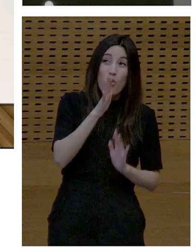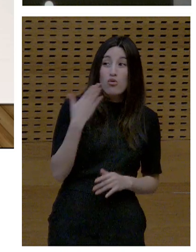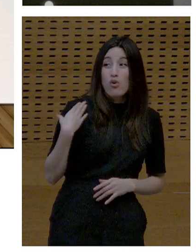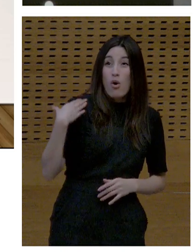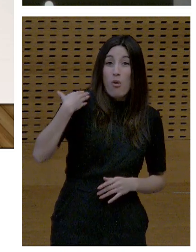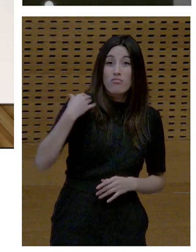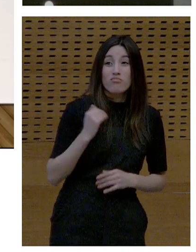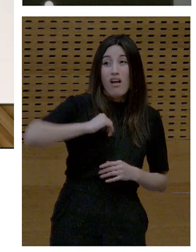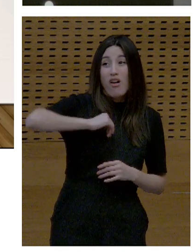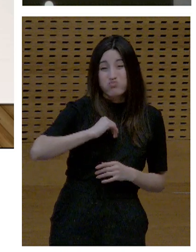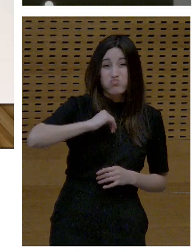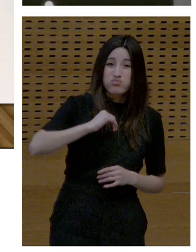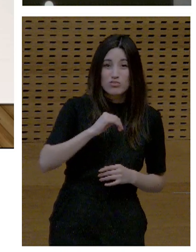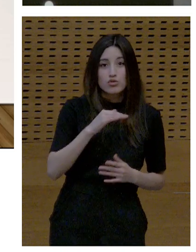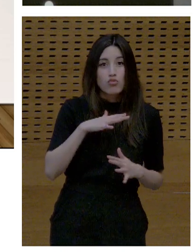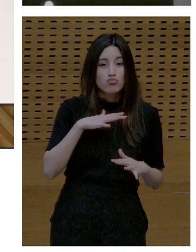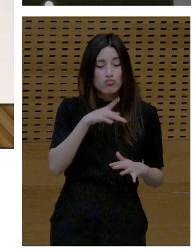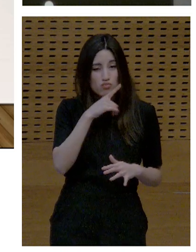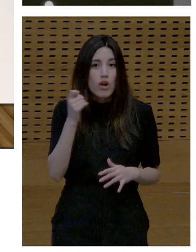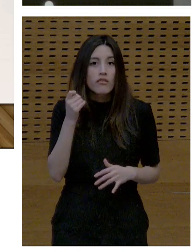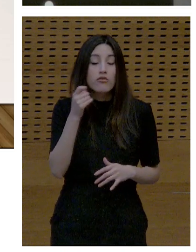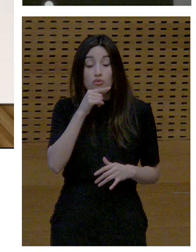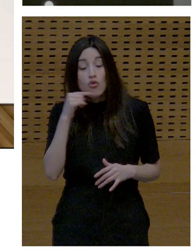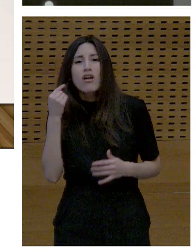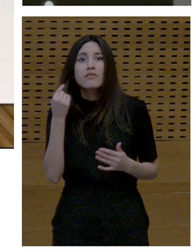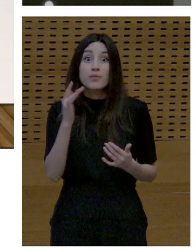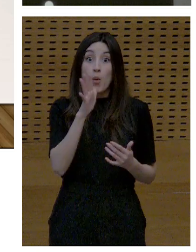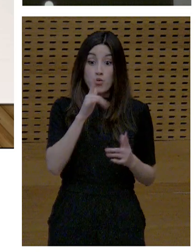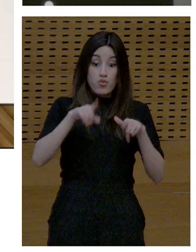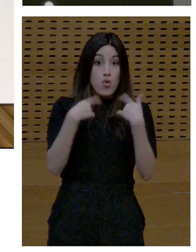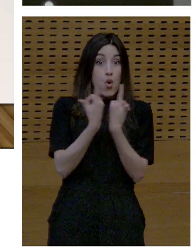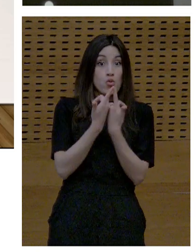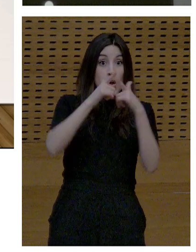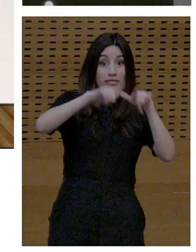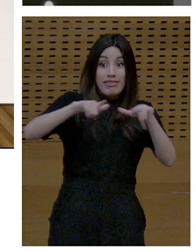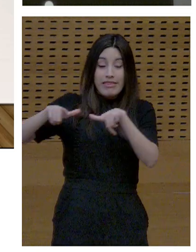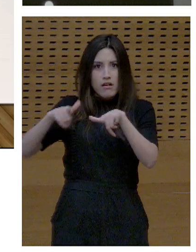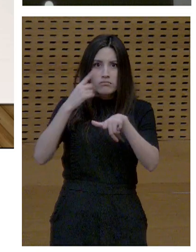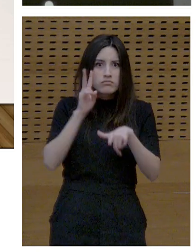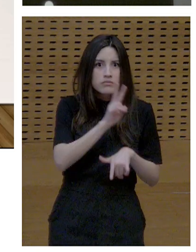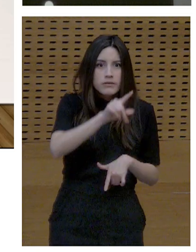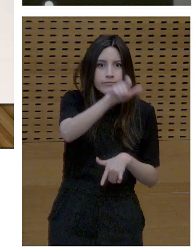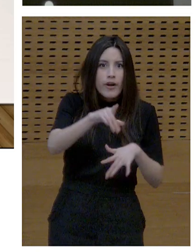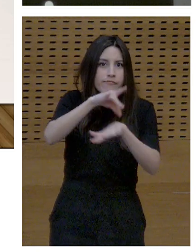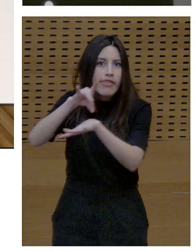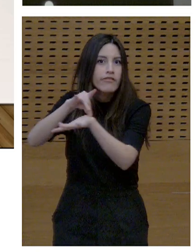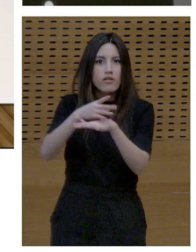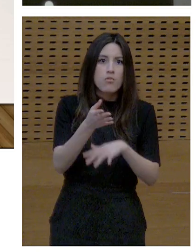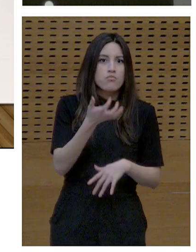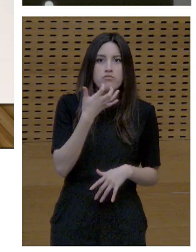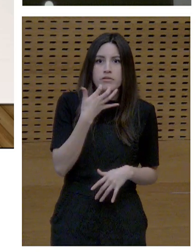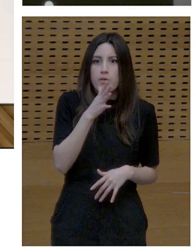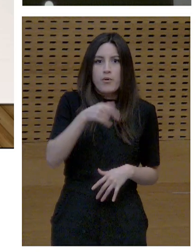sea, en la consulta vemos muchos pacientes que han pasado por una serie de consultas por trauma,